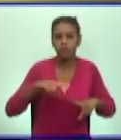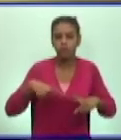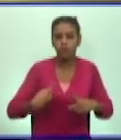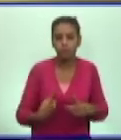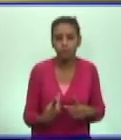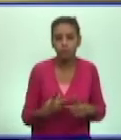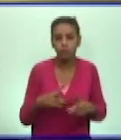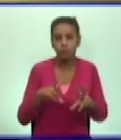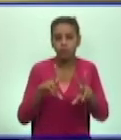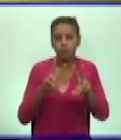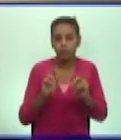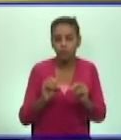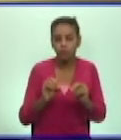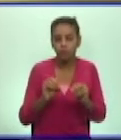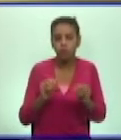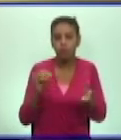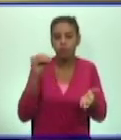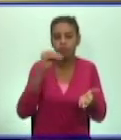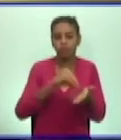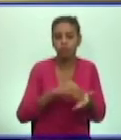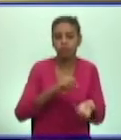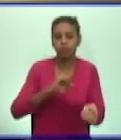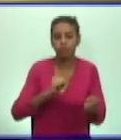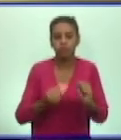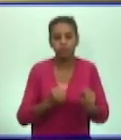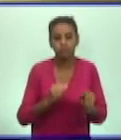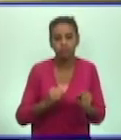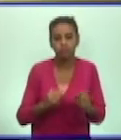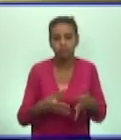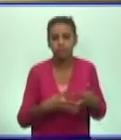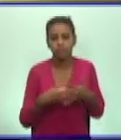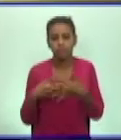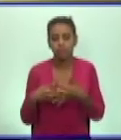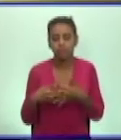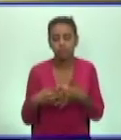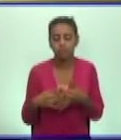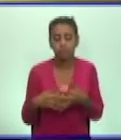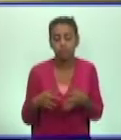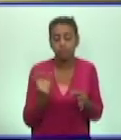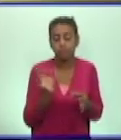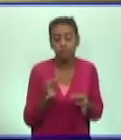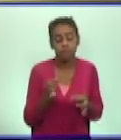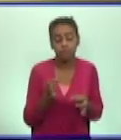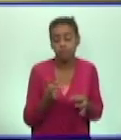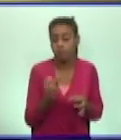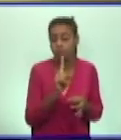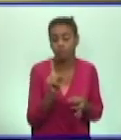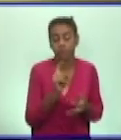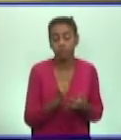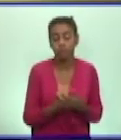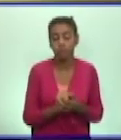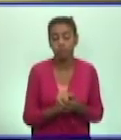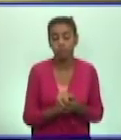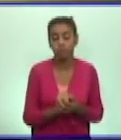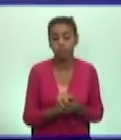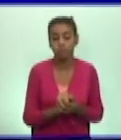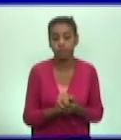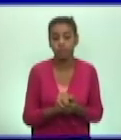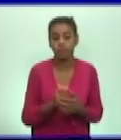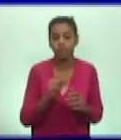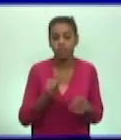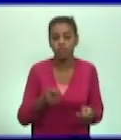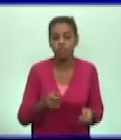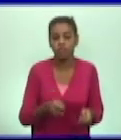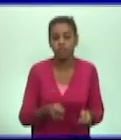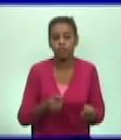del imperialismo yanqui? Desde luego que no. Por supuesto que el pueblo vietnamita no estuvo de acuerdo con ello y se puso en